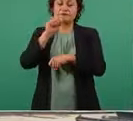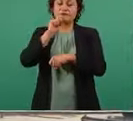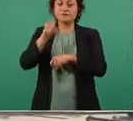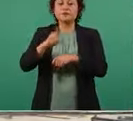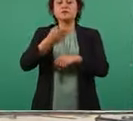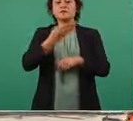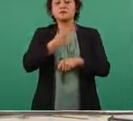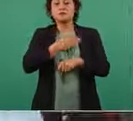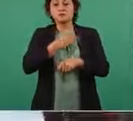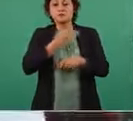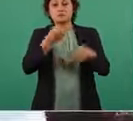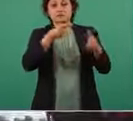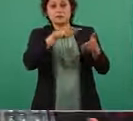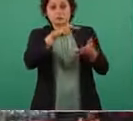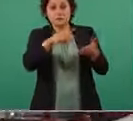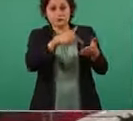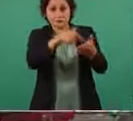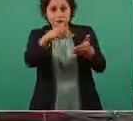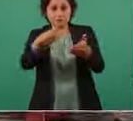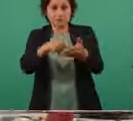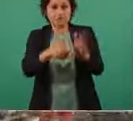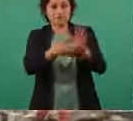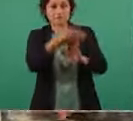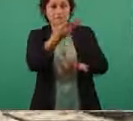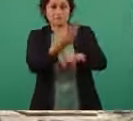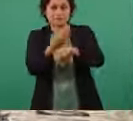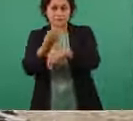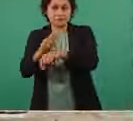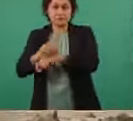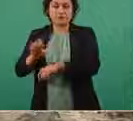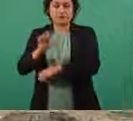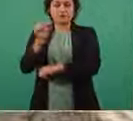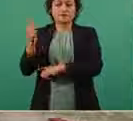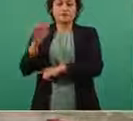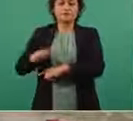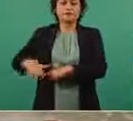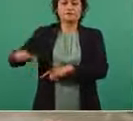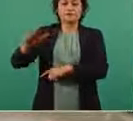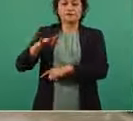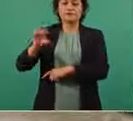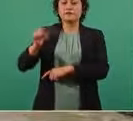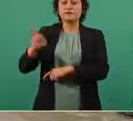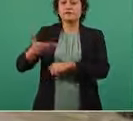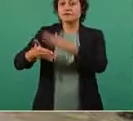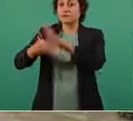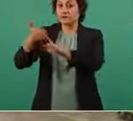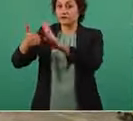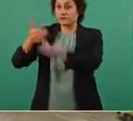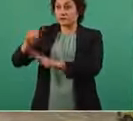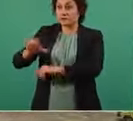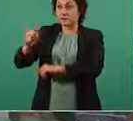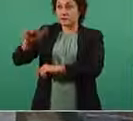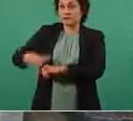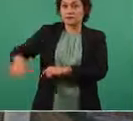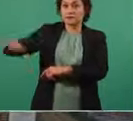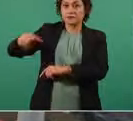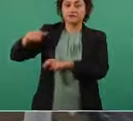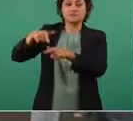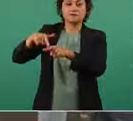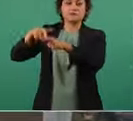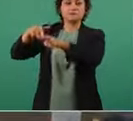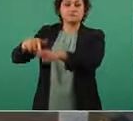para los racks de la tubería en el paquete 1 a cargo de ICA Fluor es de 95%. Se han colocado 271 marcos en las